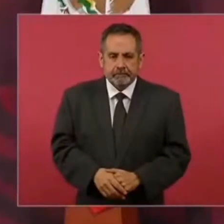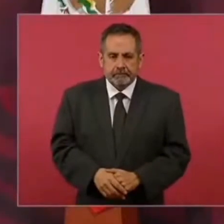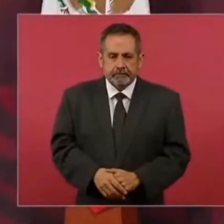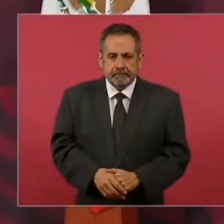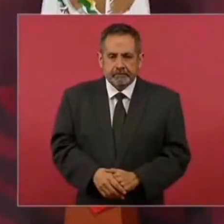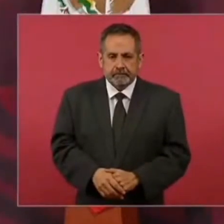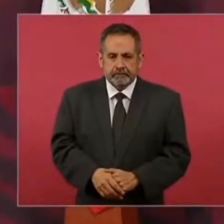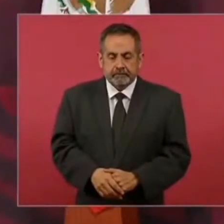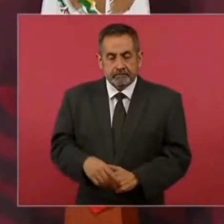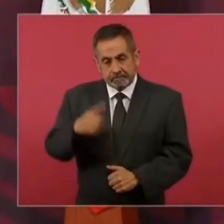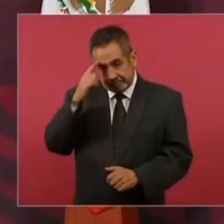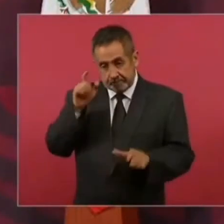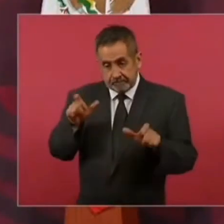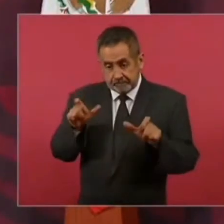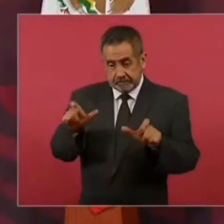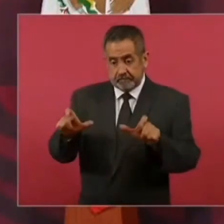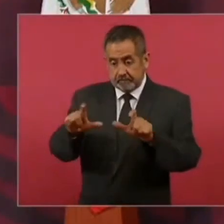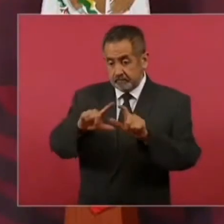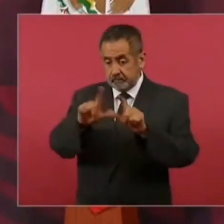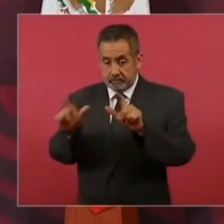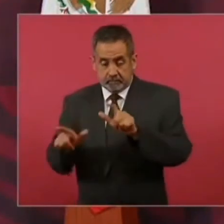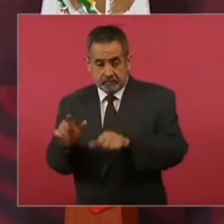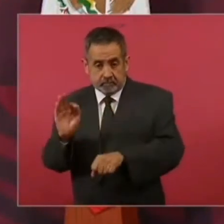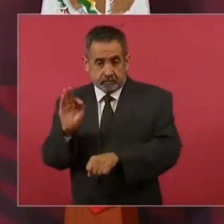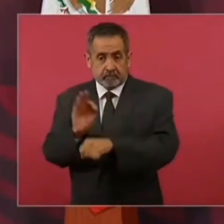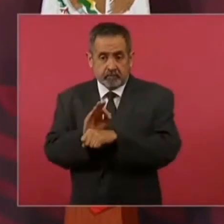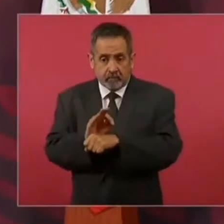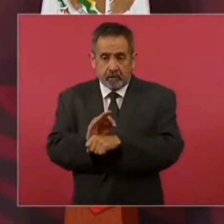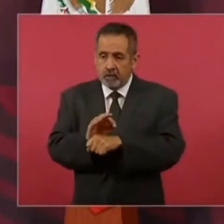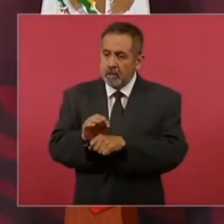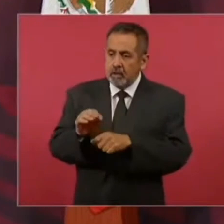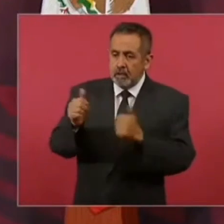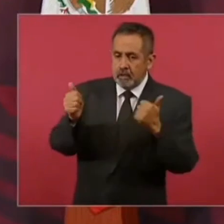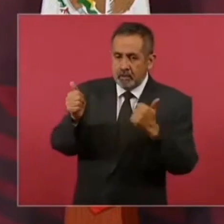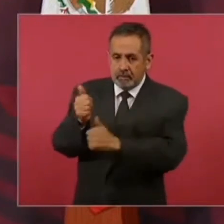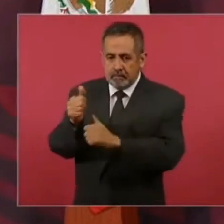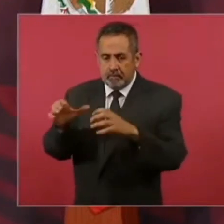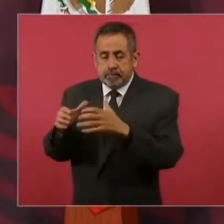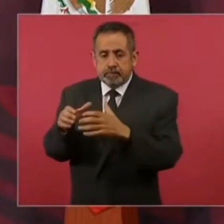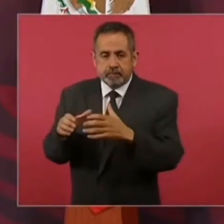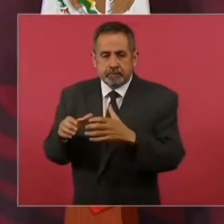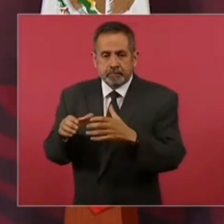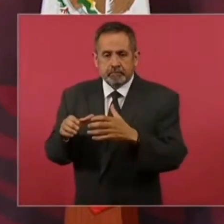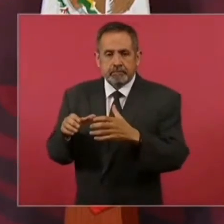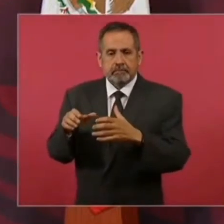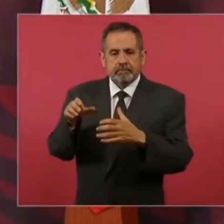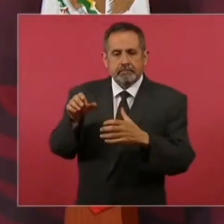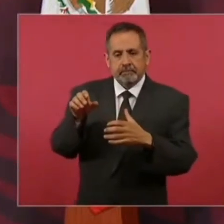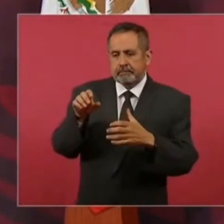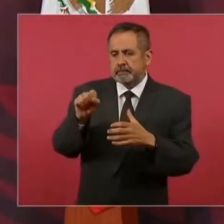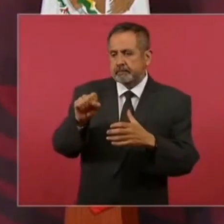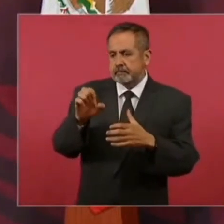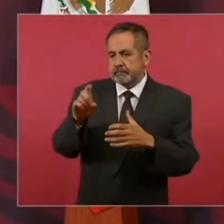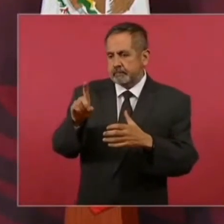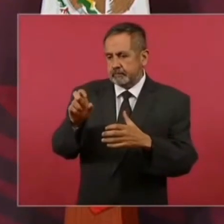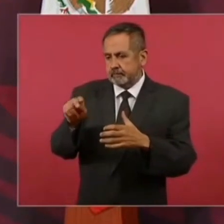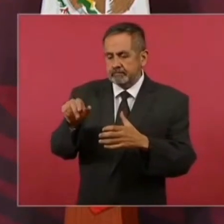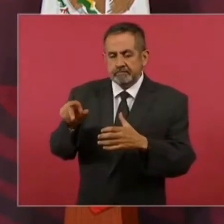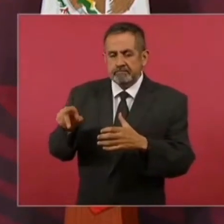El propósito de que la Guardia dependiera de la Secretaría de la Defensa.